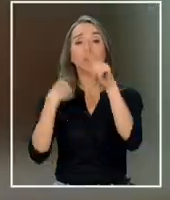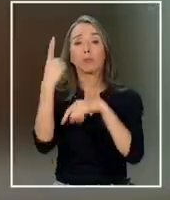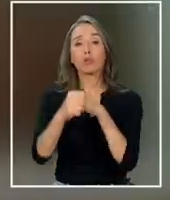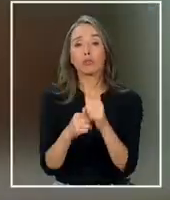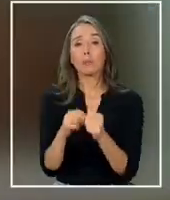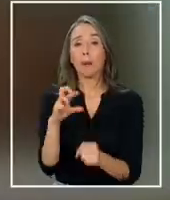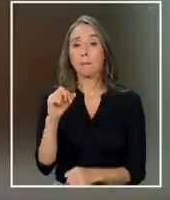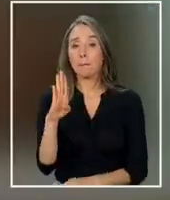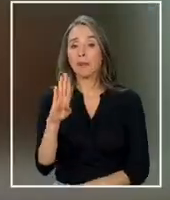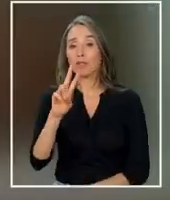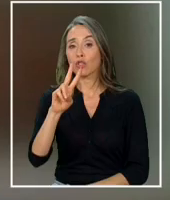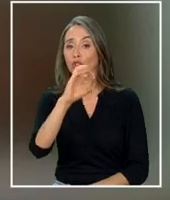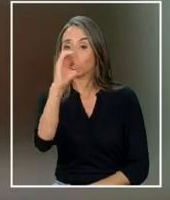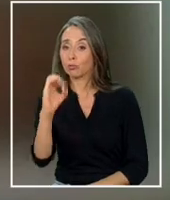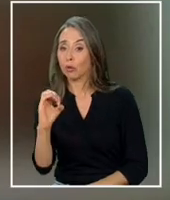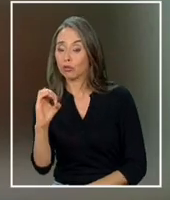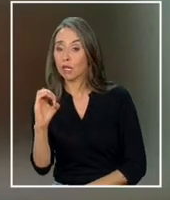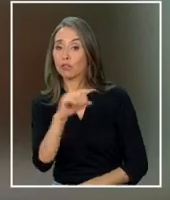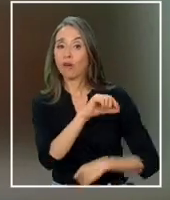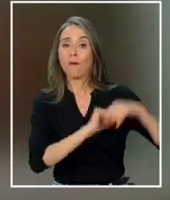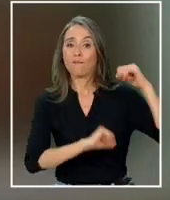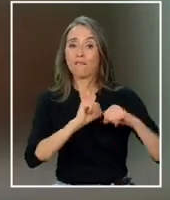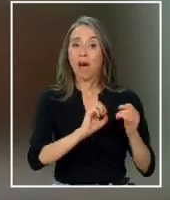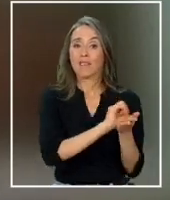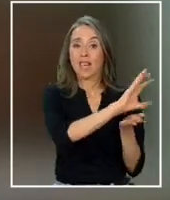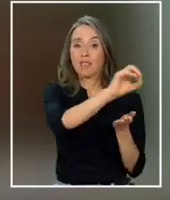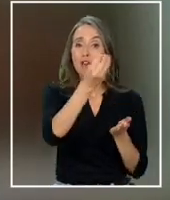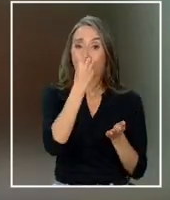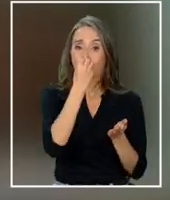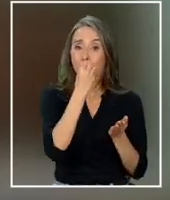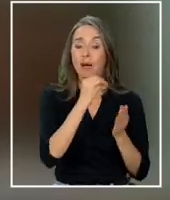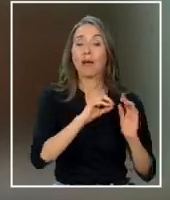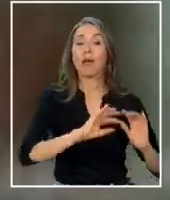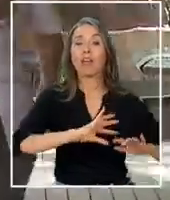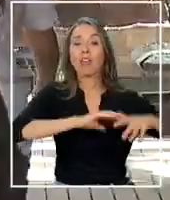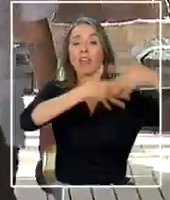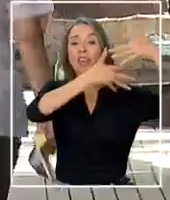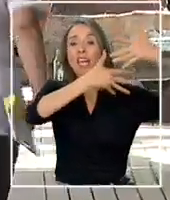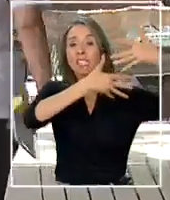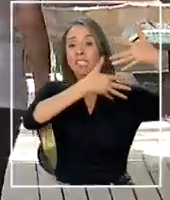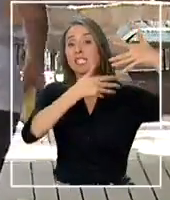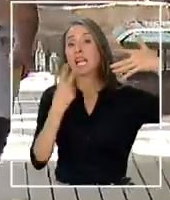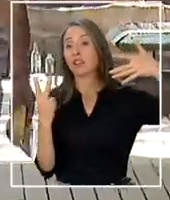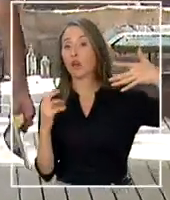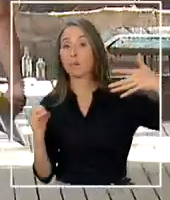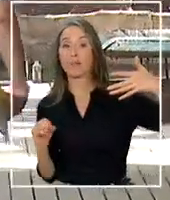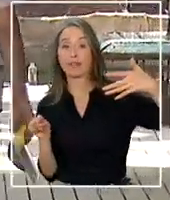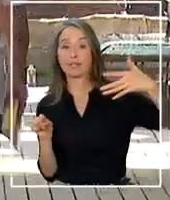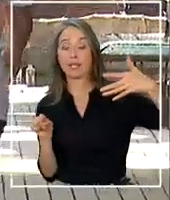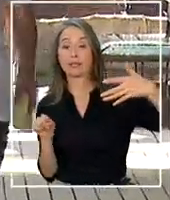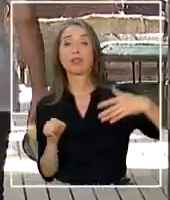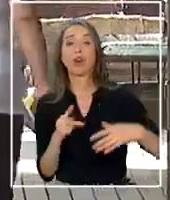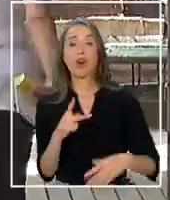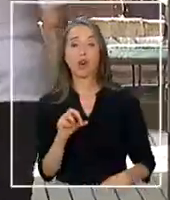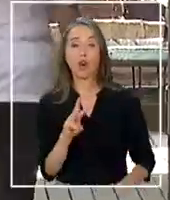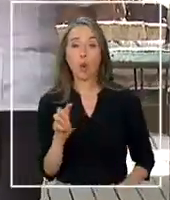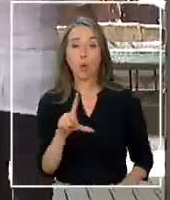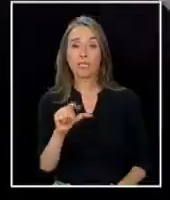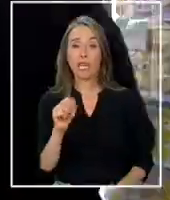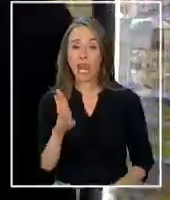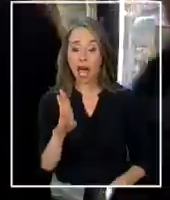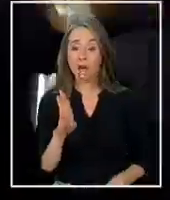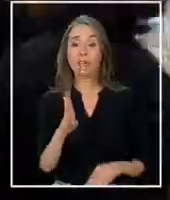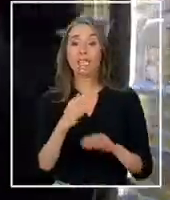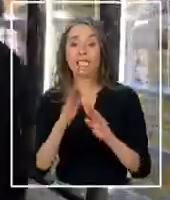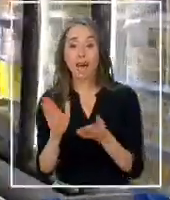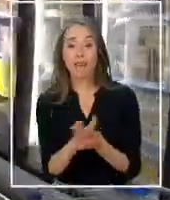estar cercano al 2%. Es decir, esta industria crecería hasta 10 veces más que eso. En esa misma línea, desde KWS Lab proyectan que una